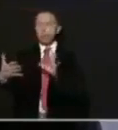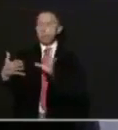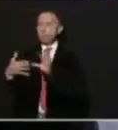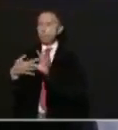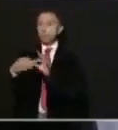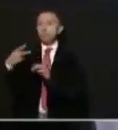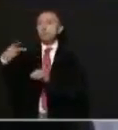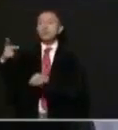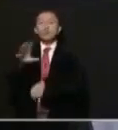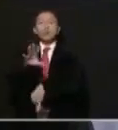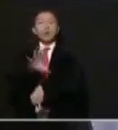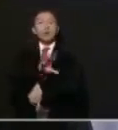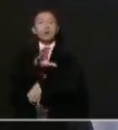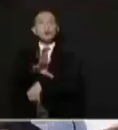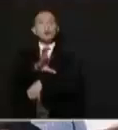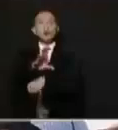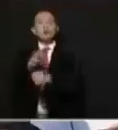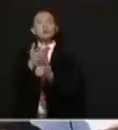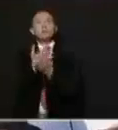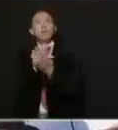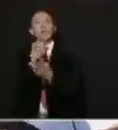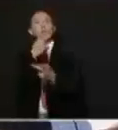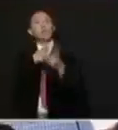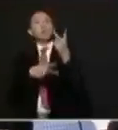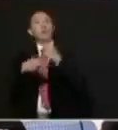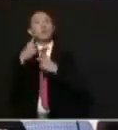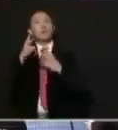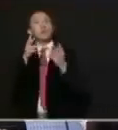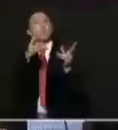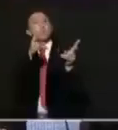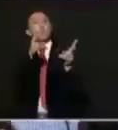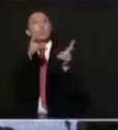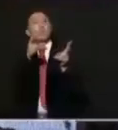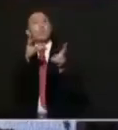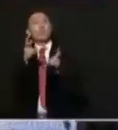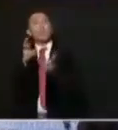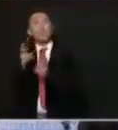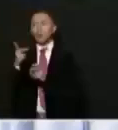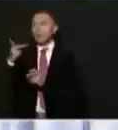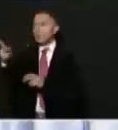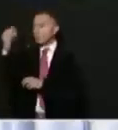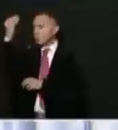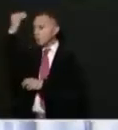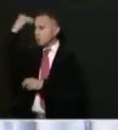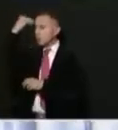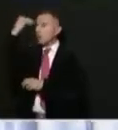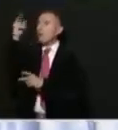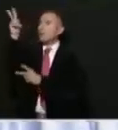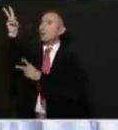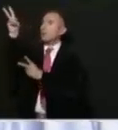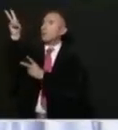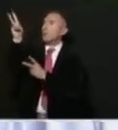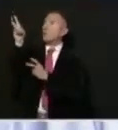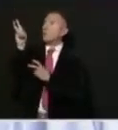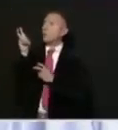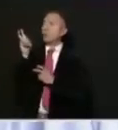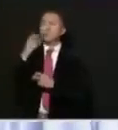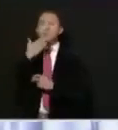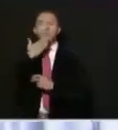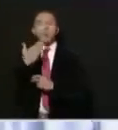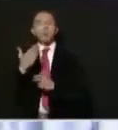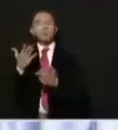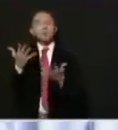viene para acá. Su sabiduría viene para acá. Su buen deseo, su